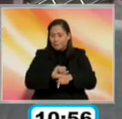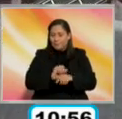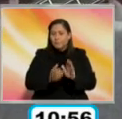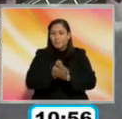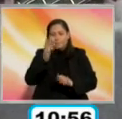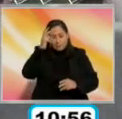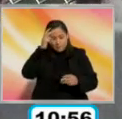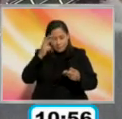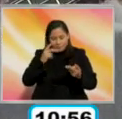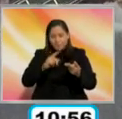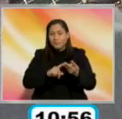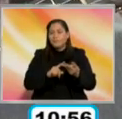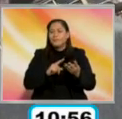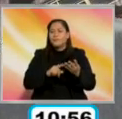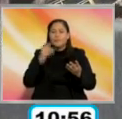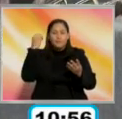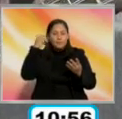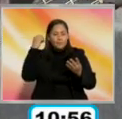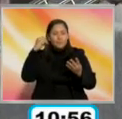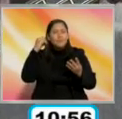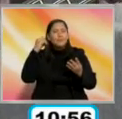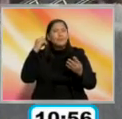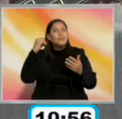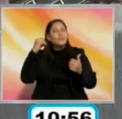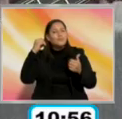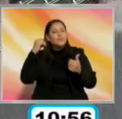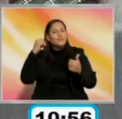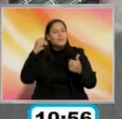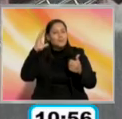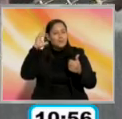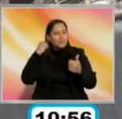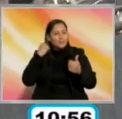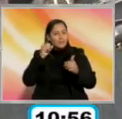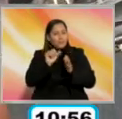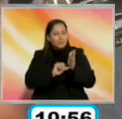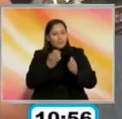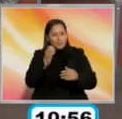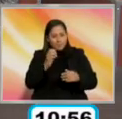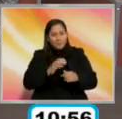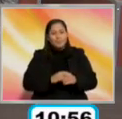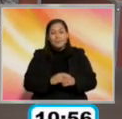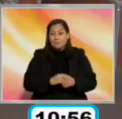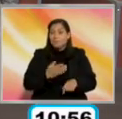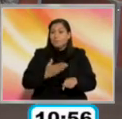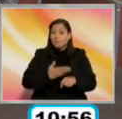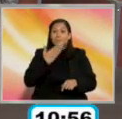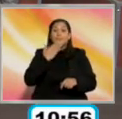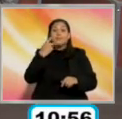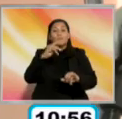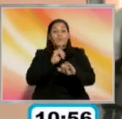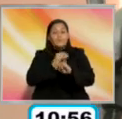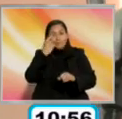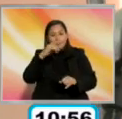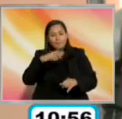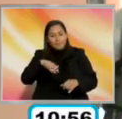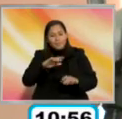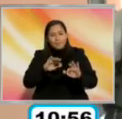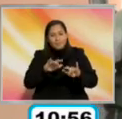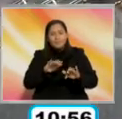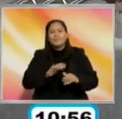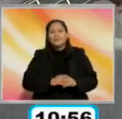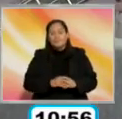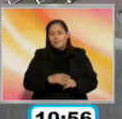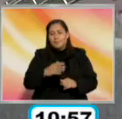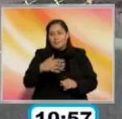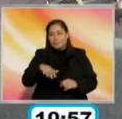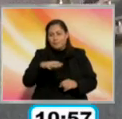vamos para Hidalgo, tenemos Oaxaca y tenemos Morelos en este mes de enero. Oye, muy bien, las redes sociales para que los busque la gente. Nos